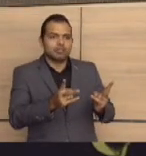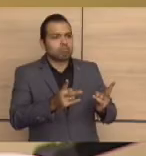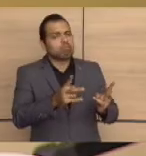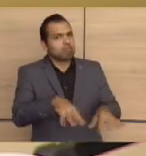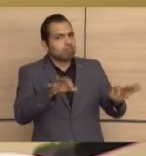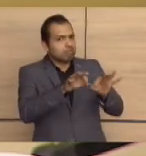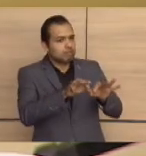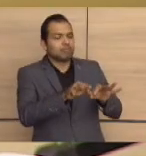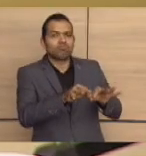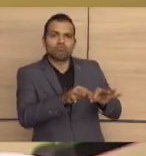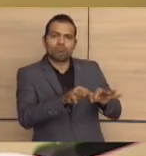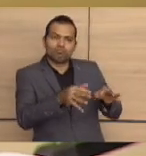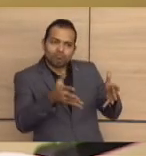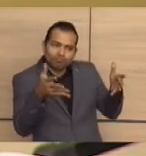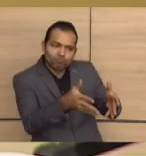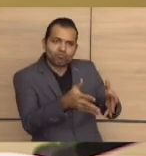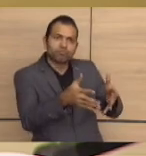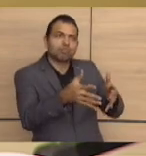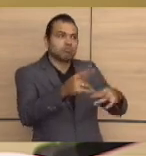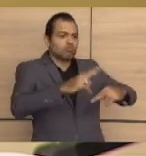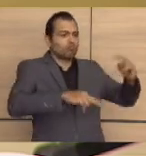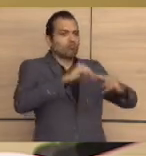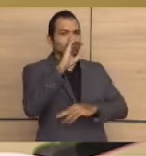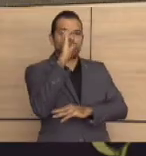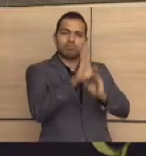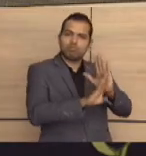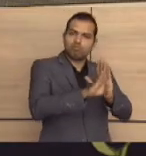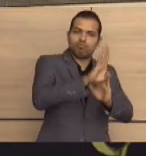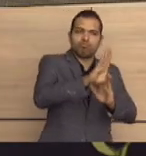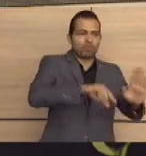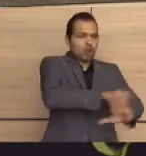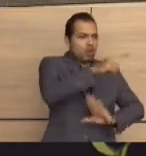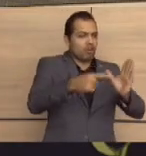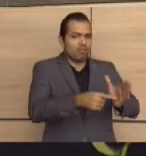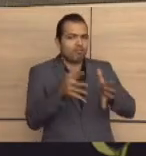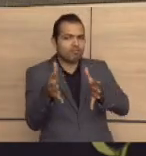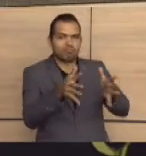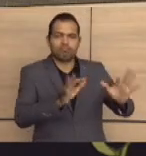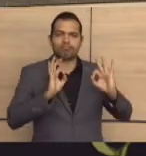construir pues dentro de esa diversidad y esa formación integral. Gracias.